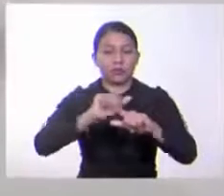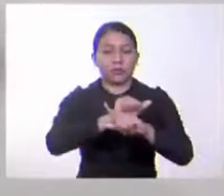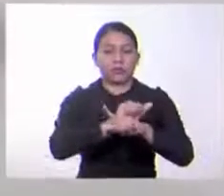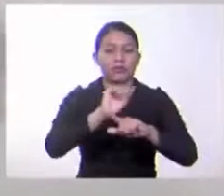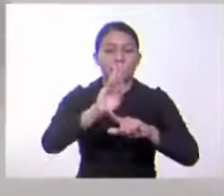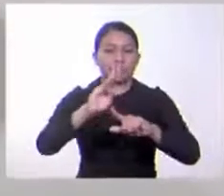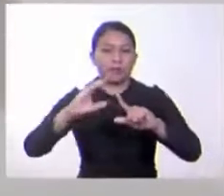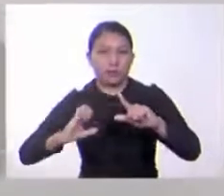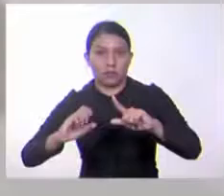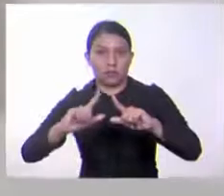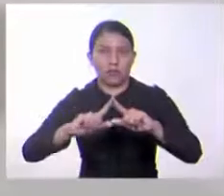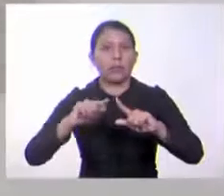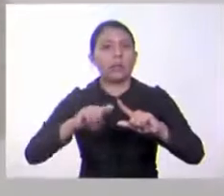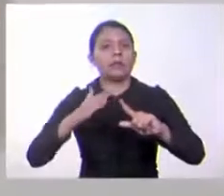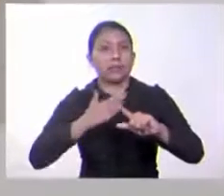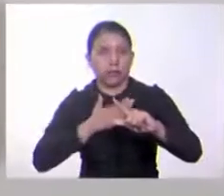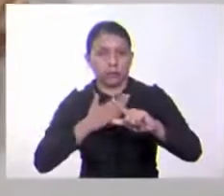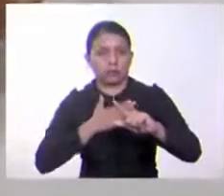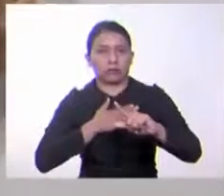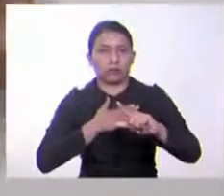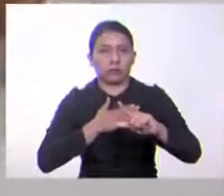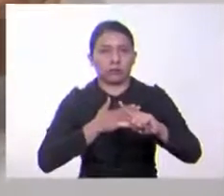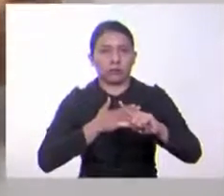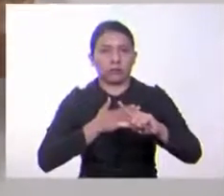cumple la condición A?